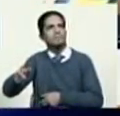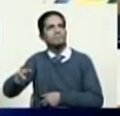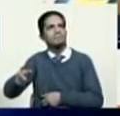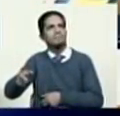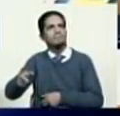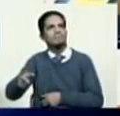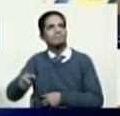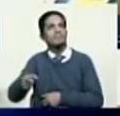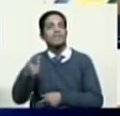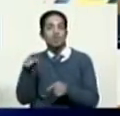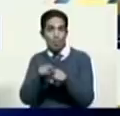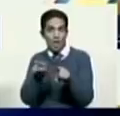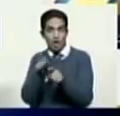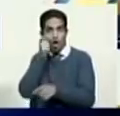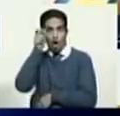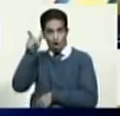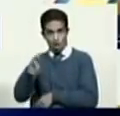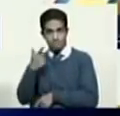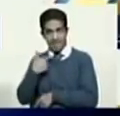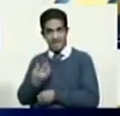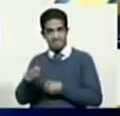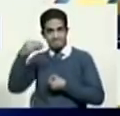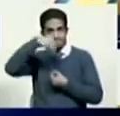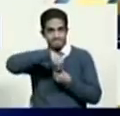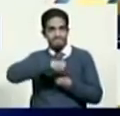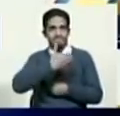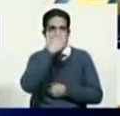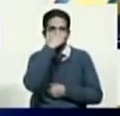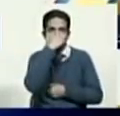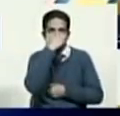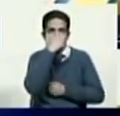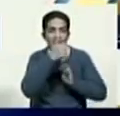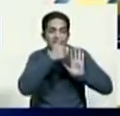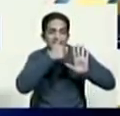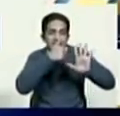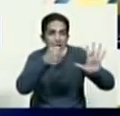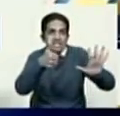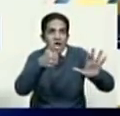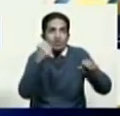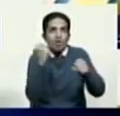en el Palacio de Miraflores. Durante 6 años tuvimos un topo.